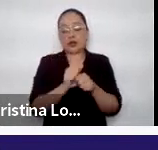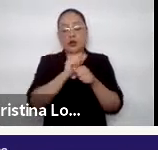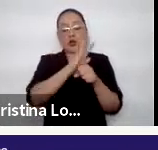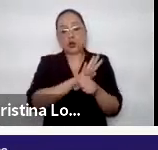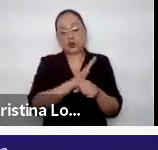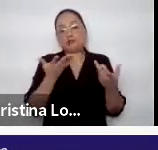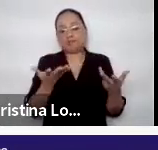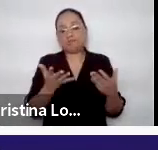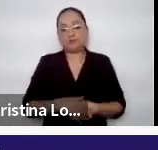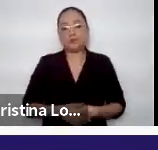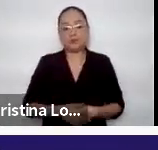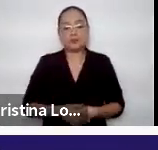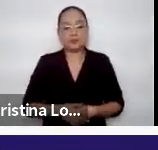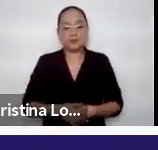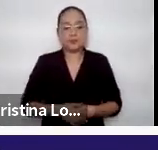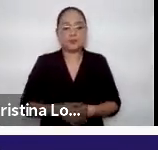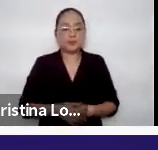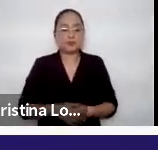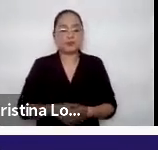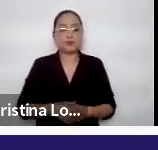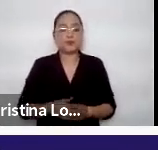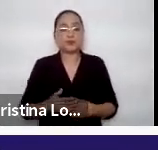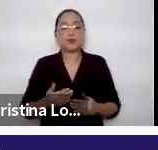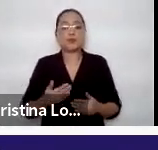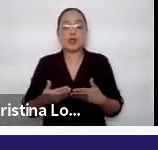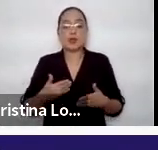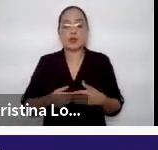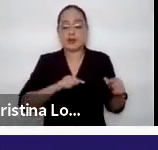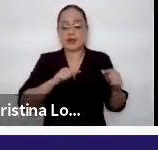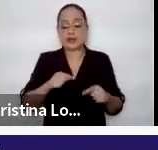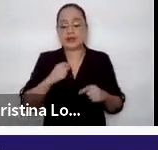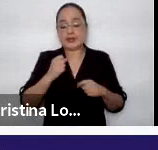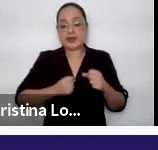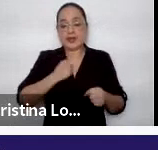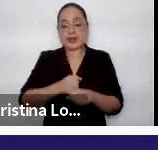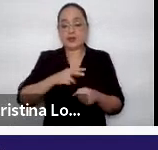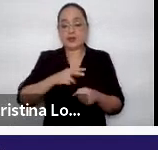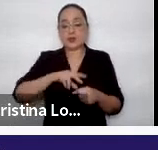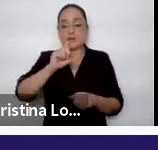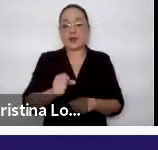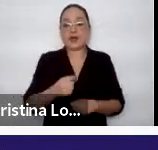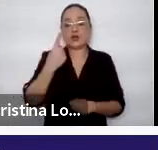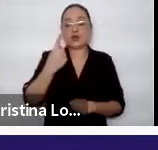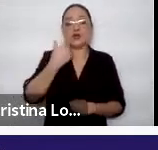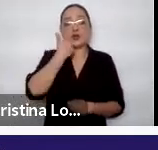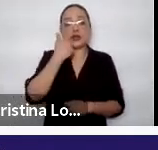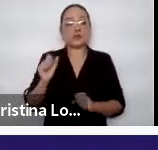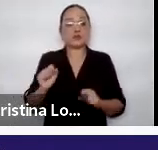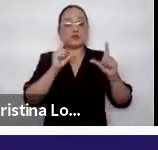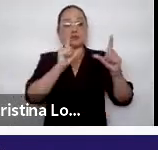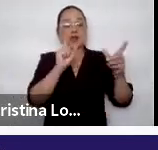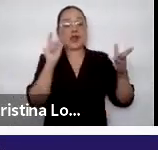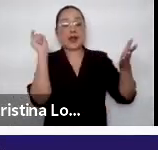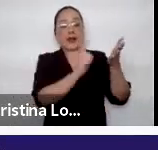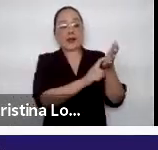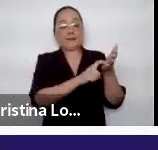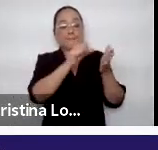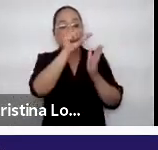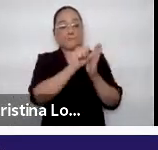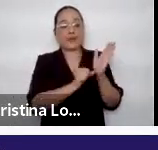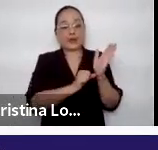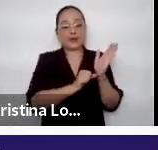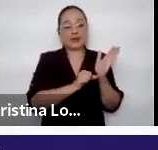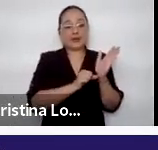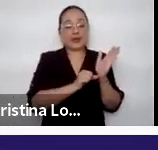si nosotros regresamos al año 2021 y, por ejemplo, queremos señalar la Gaceta del mes